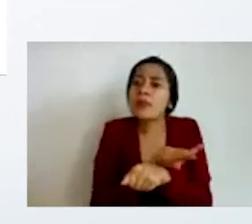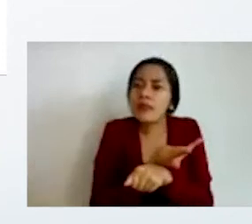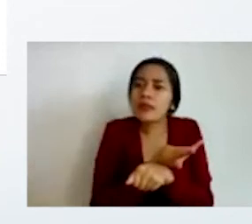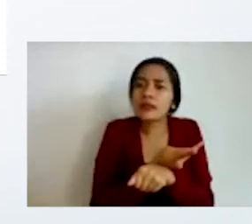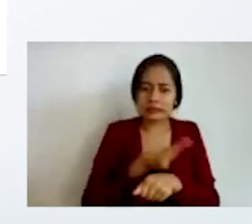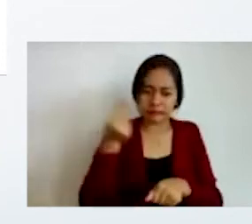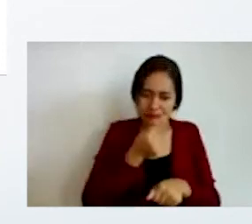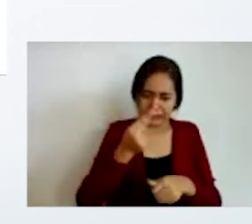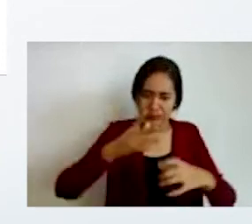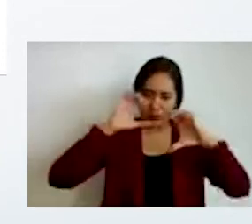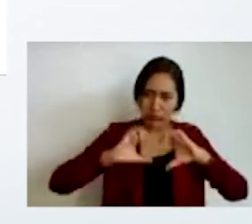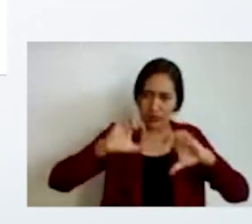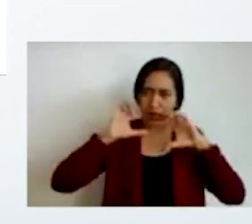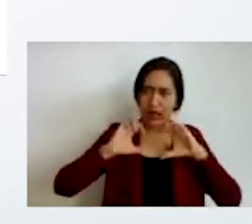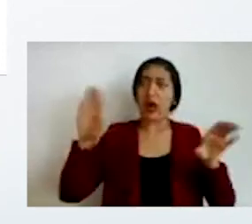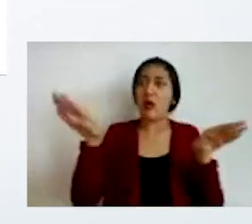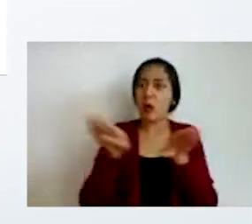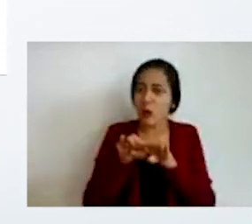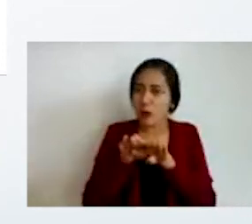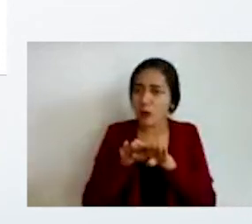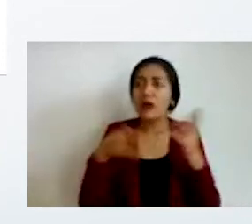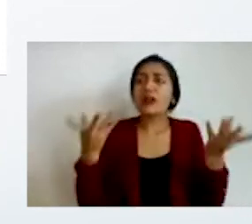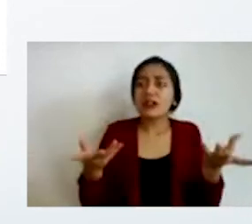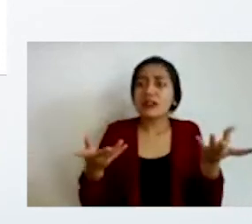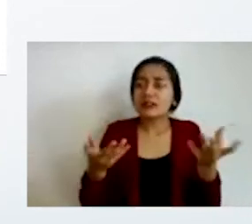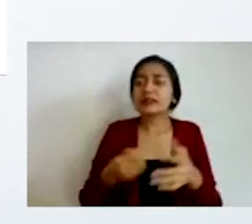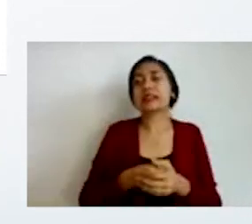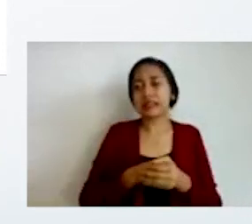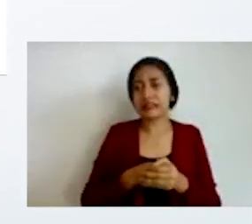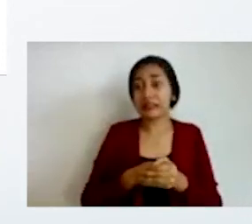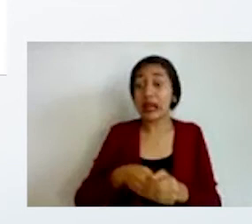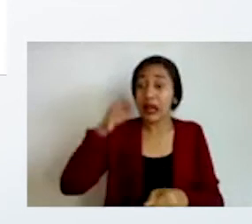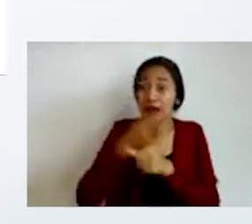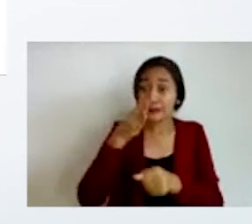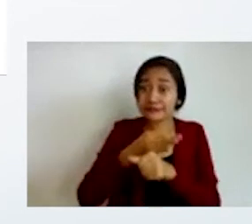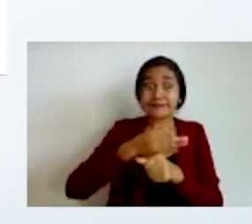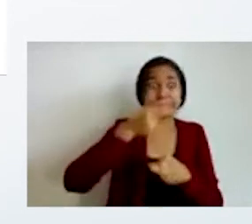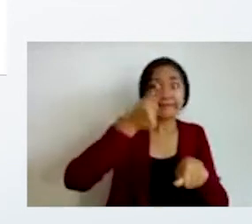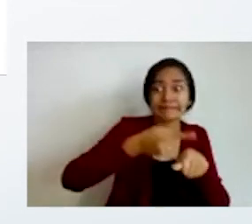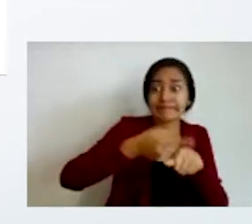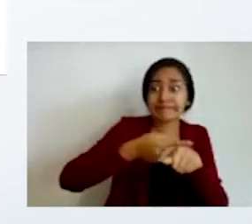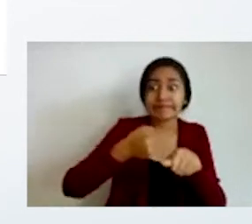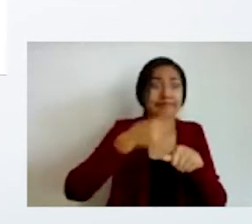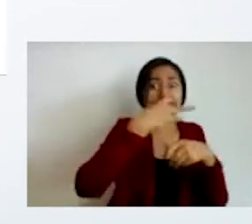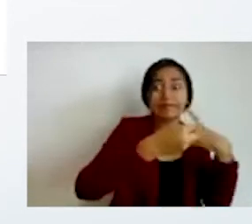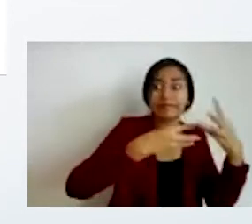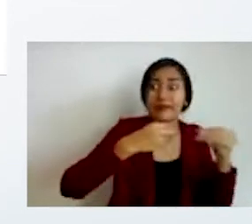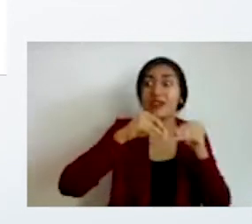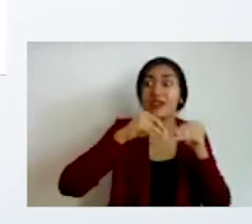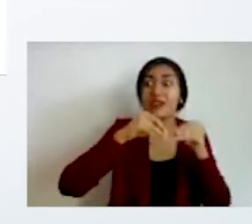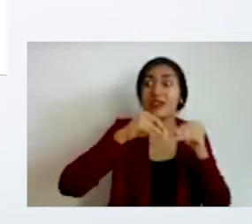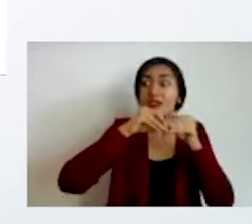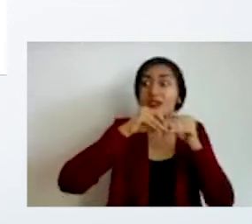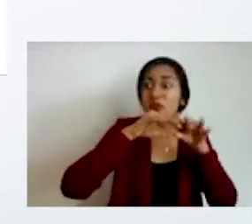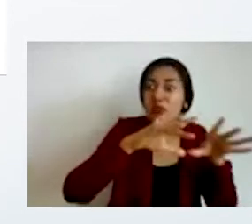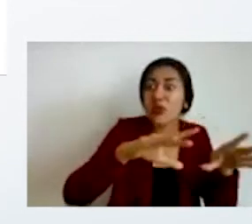ser características para no tener duda de que esa es la enfermedad que la persona tiene, o